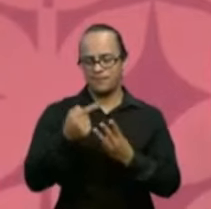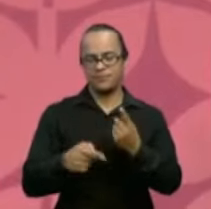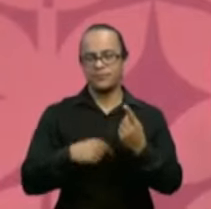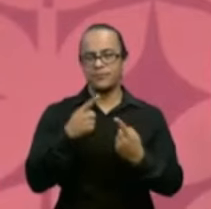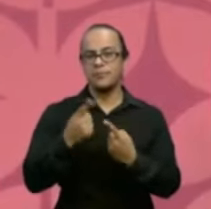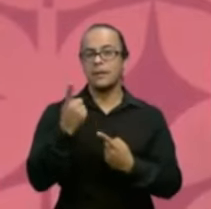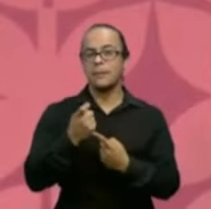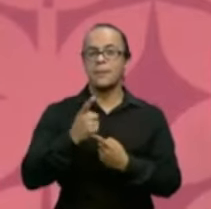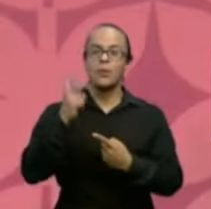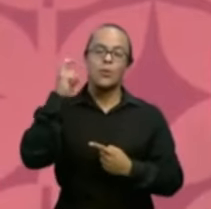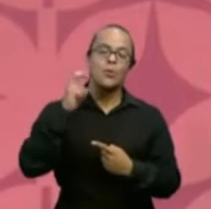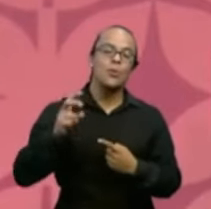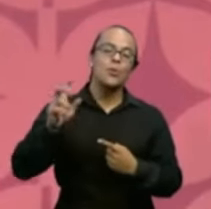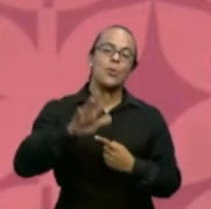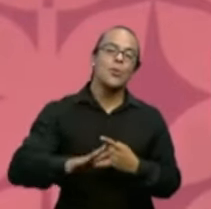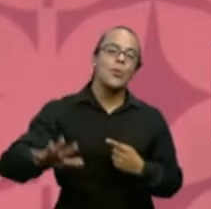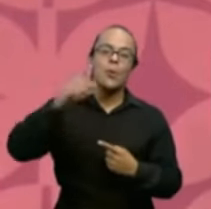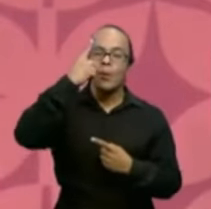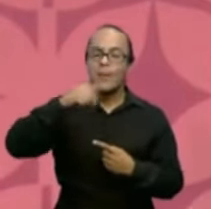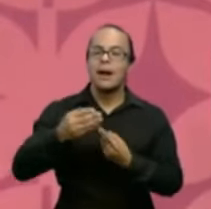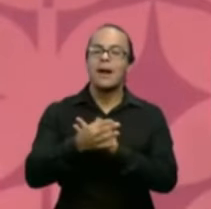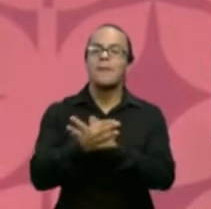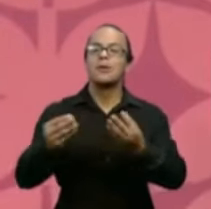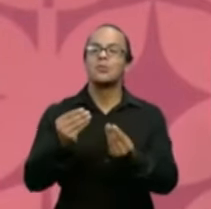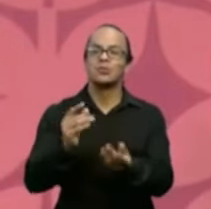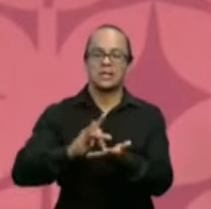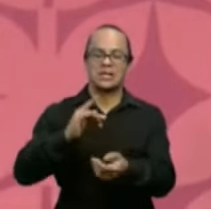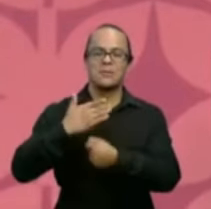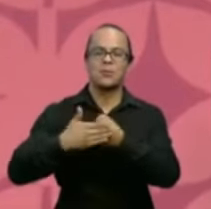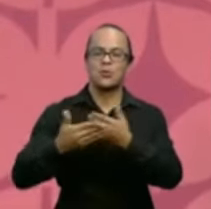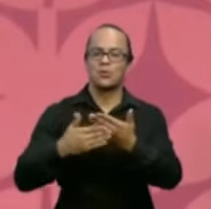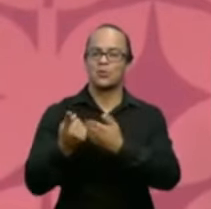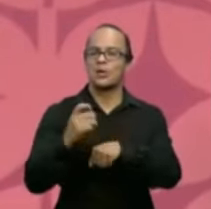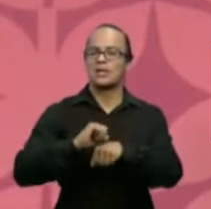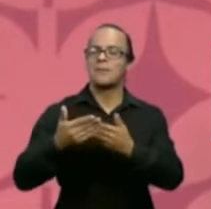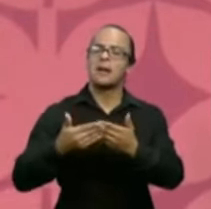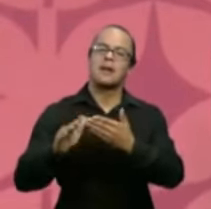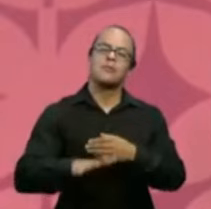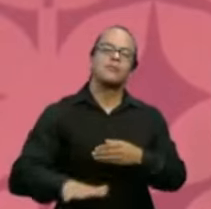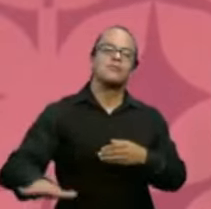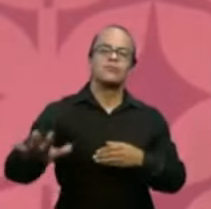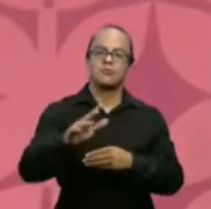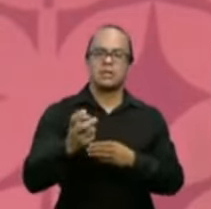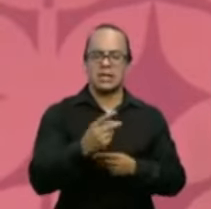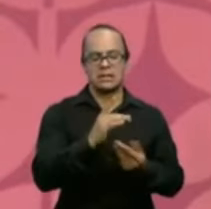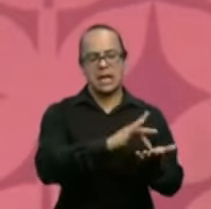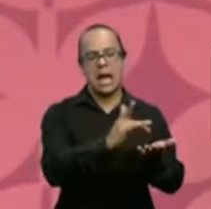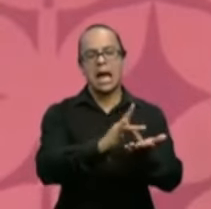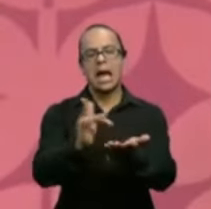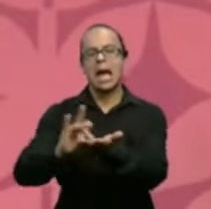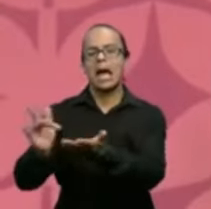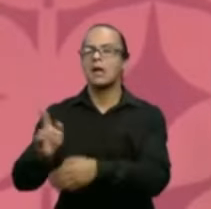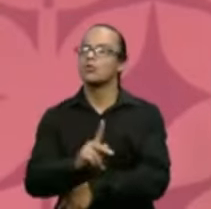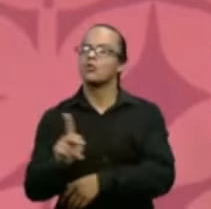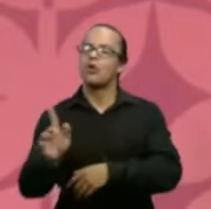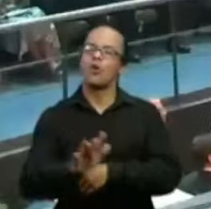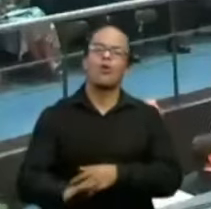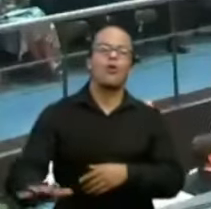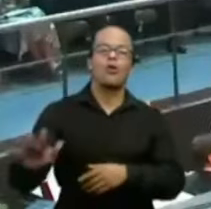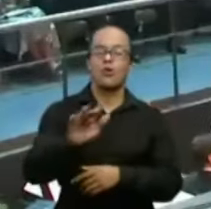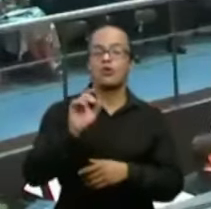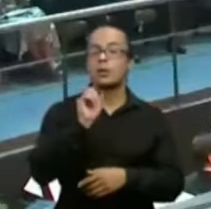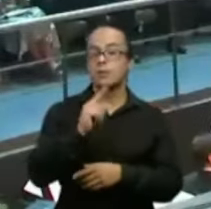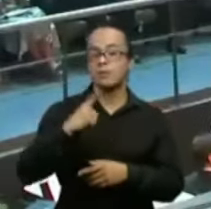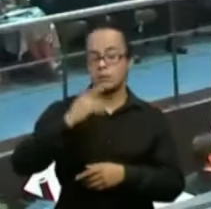de agradecimiento. Arrancamos en la siguiente semana y no va a ser solamente de agradecimiento, sino también dar